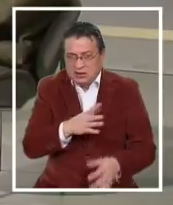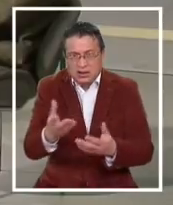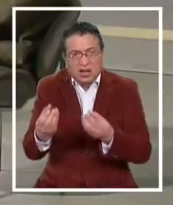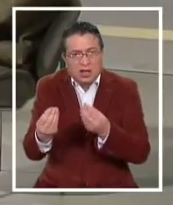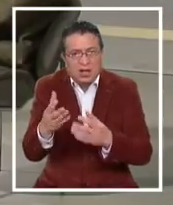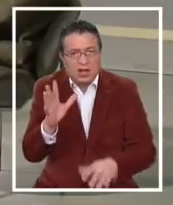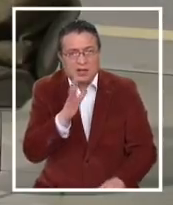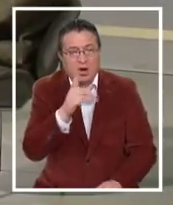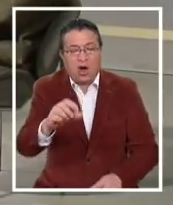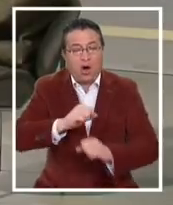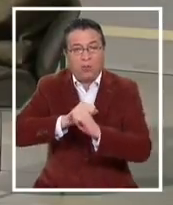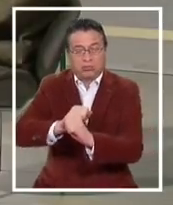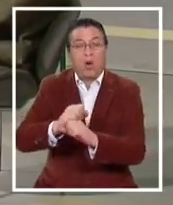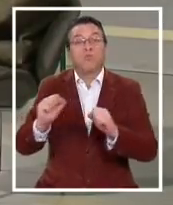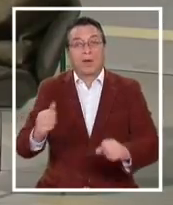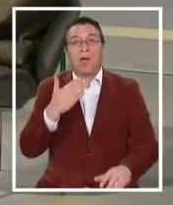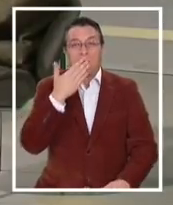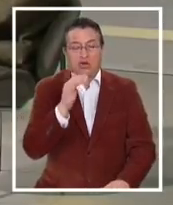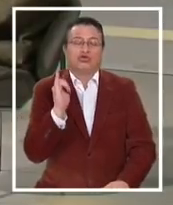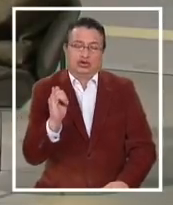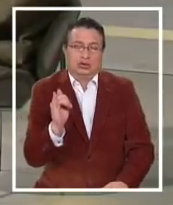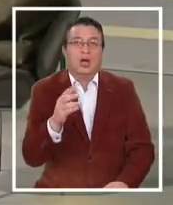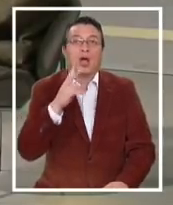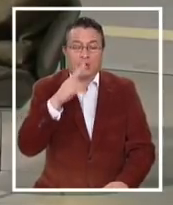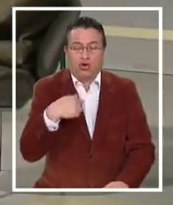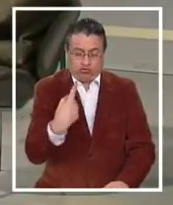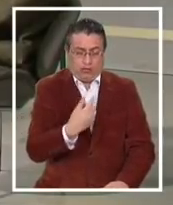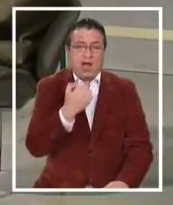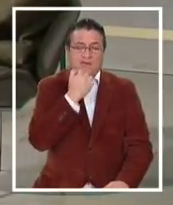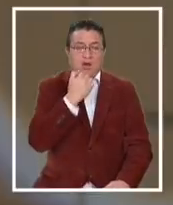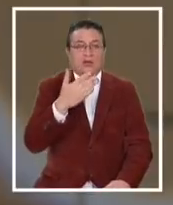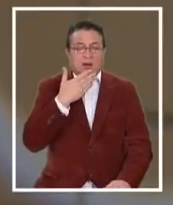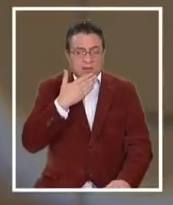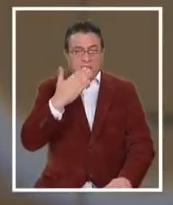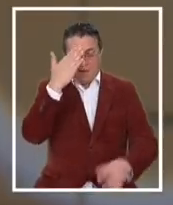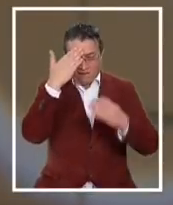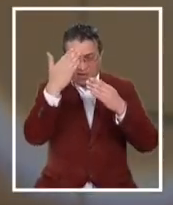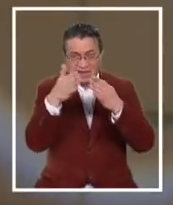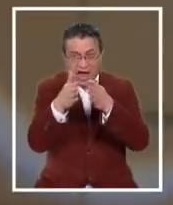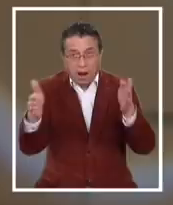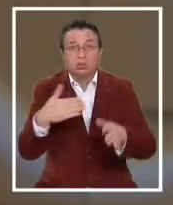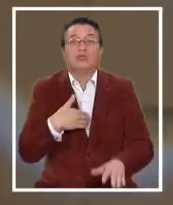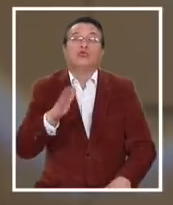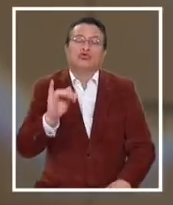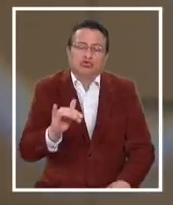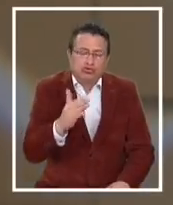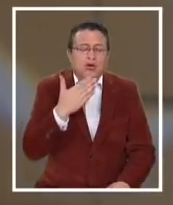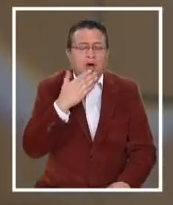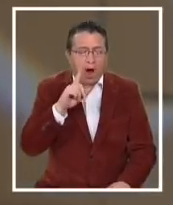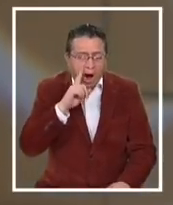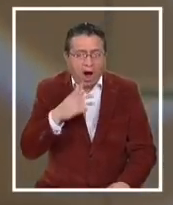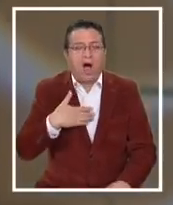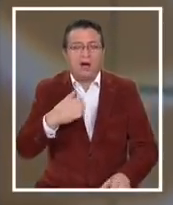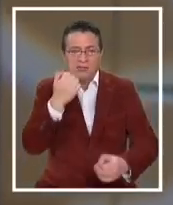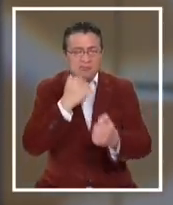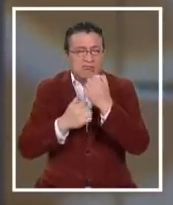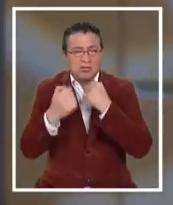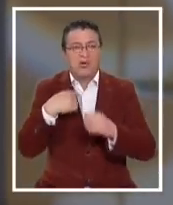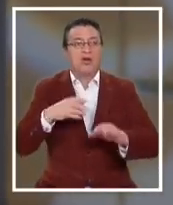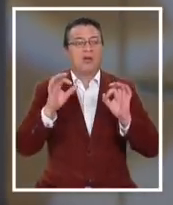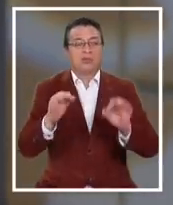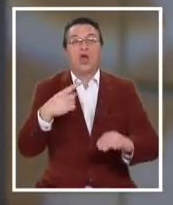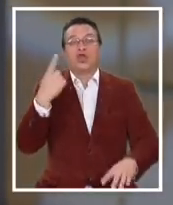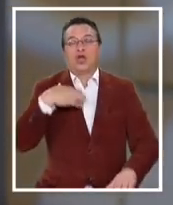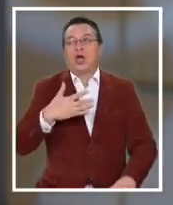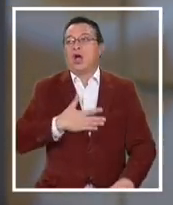oposición podría haberlo hecho mejor también, sin duda. Nosotros hemos cometido errores también. Como Frente Amplio, yo siempre trato de decirlo, acá nadie se